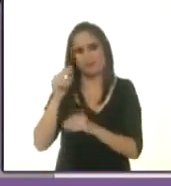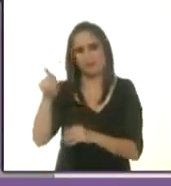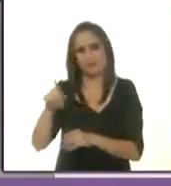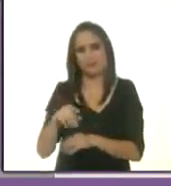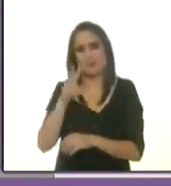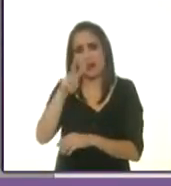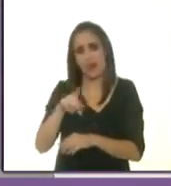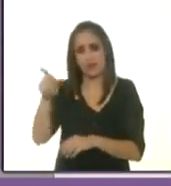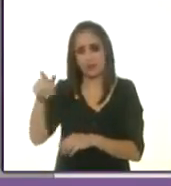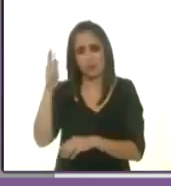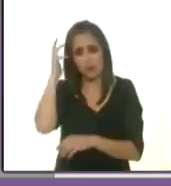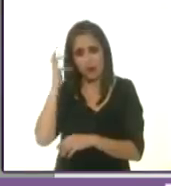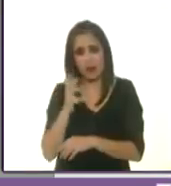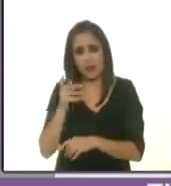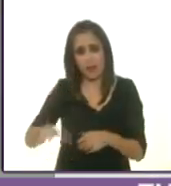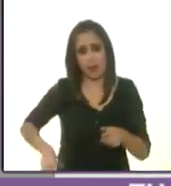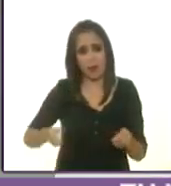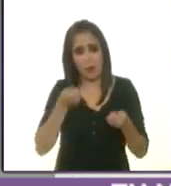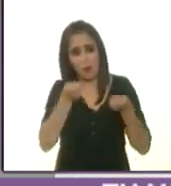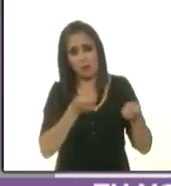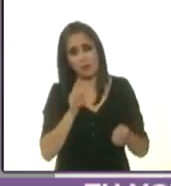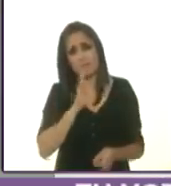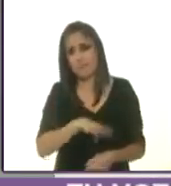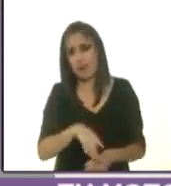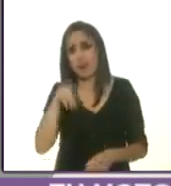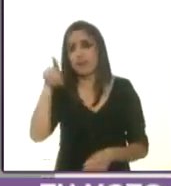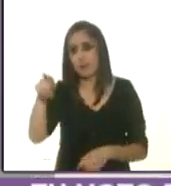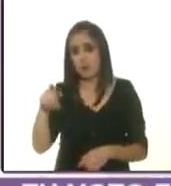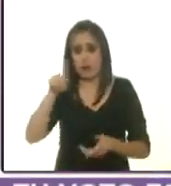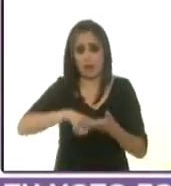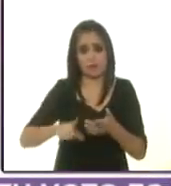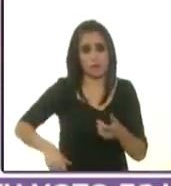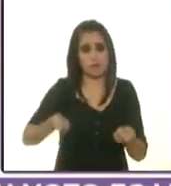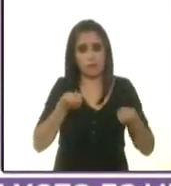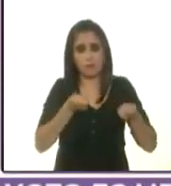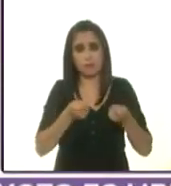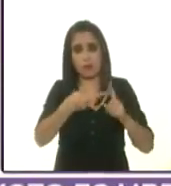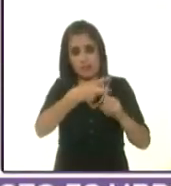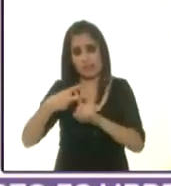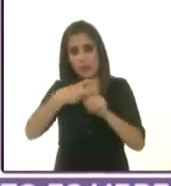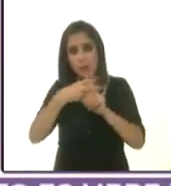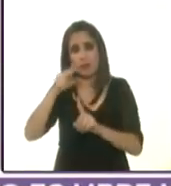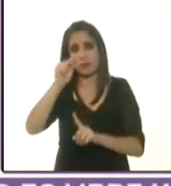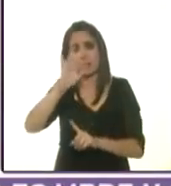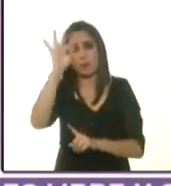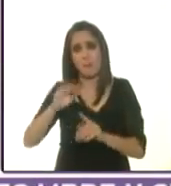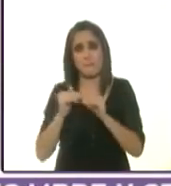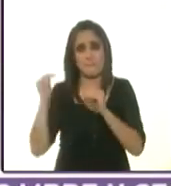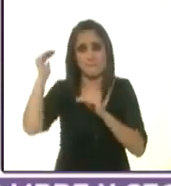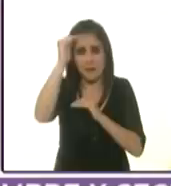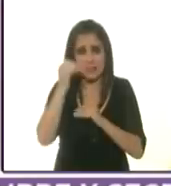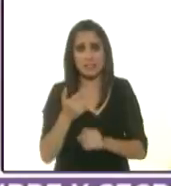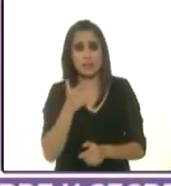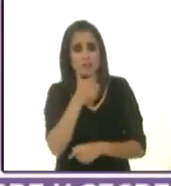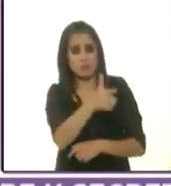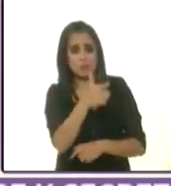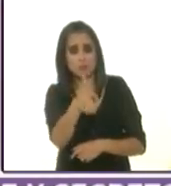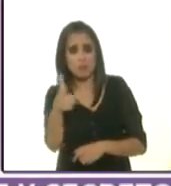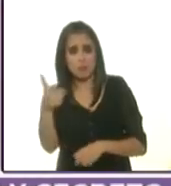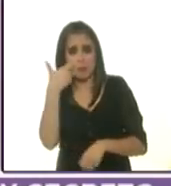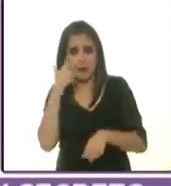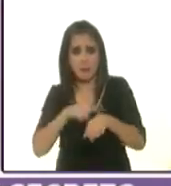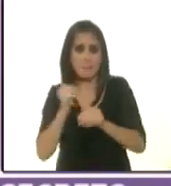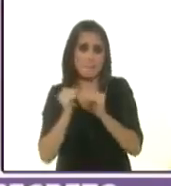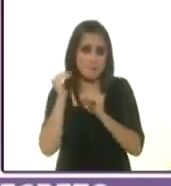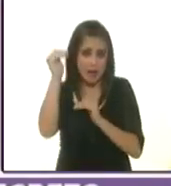gobernando en tu administración el secuestro aumentó 800 por ciento las lesiones con arma de fuego 80 los